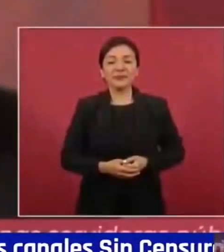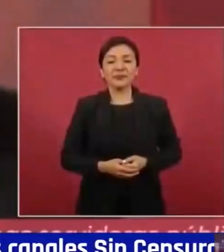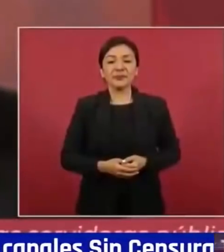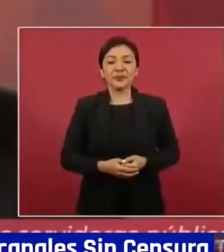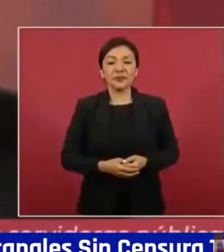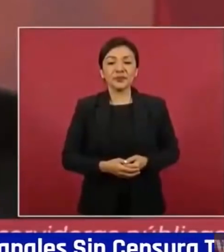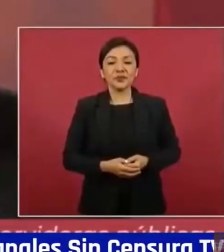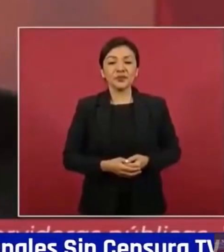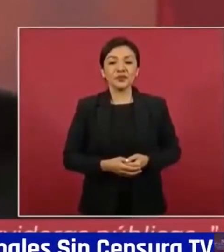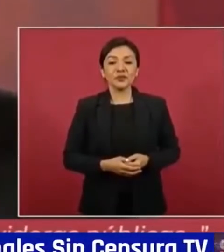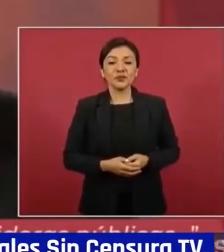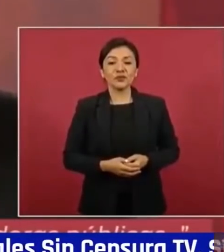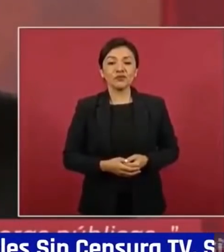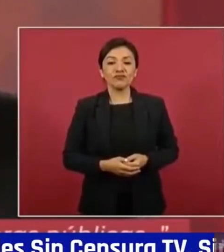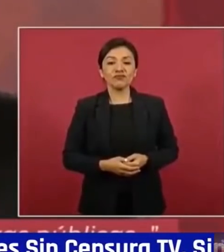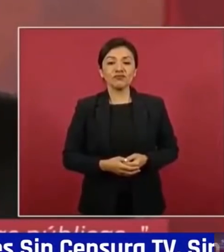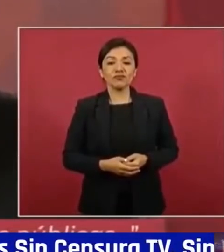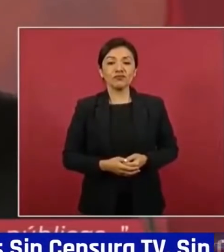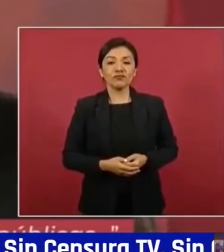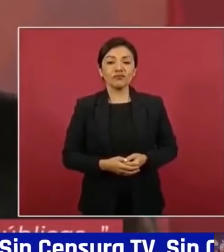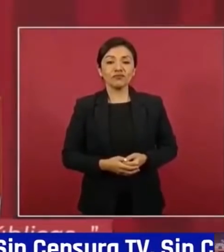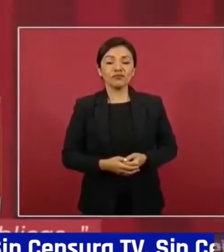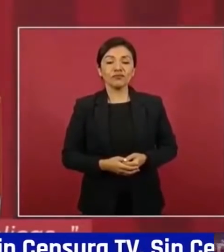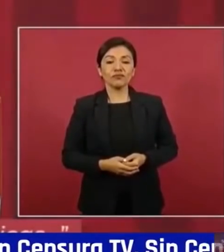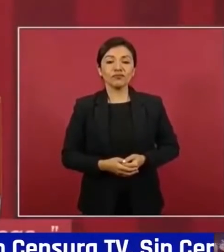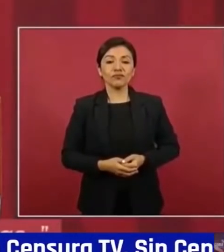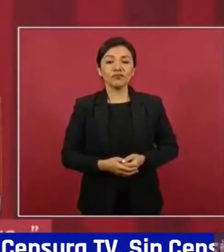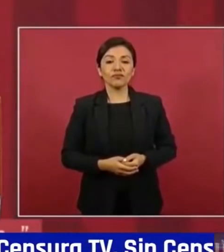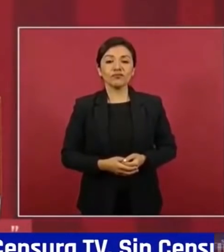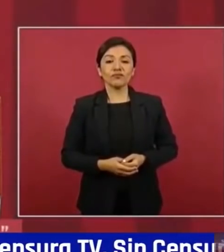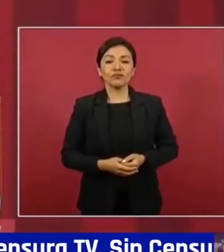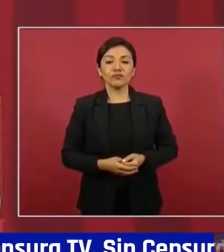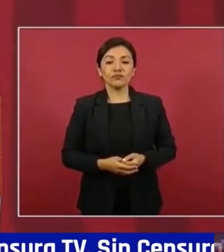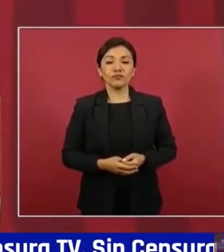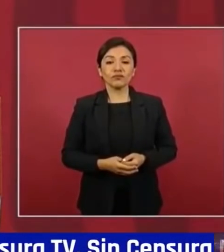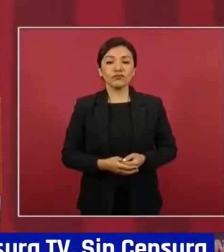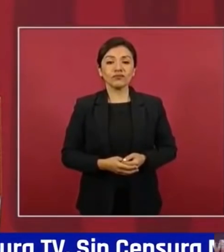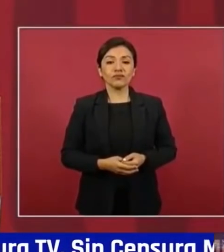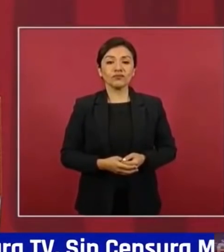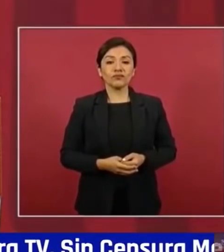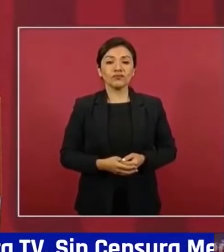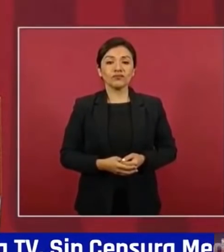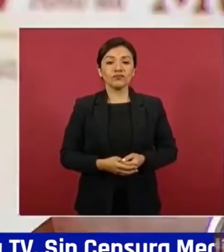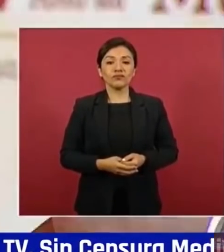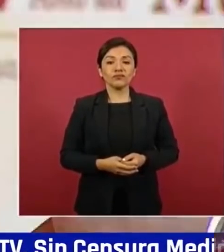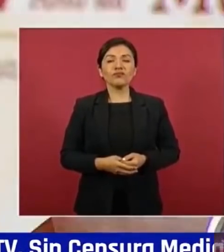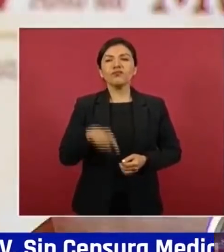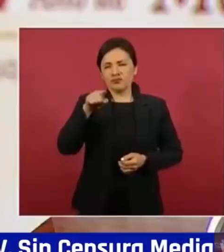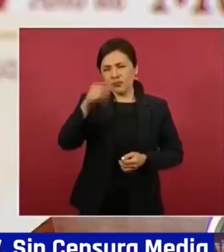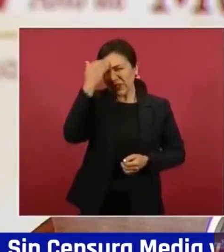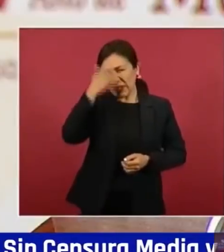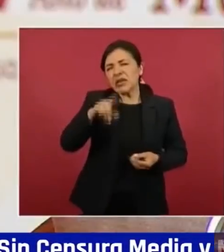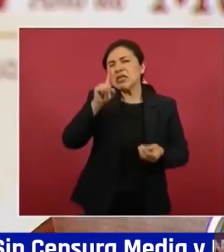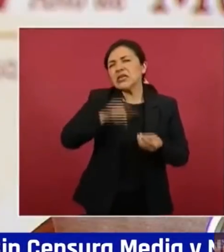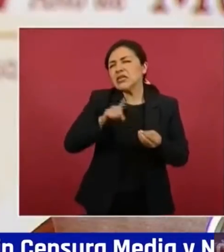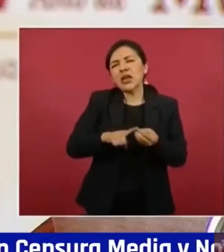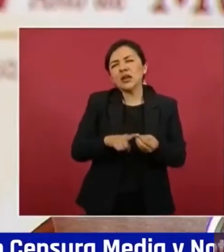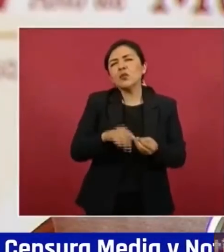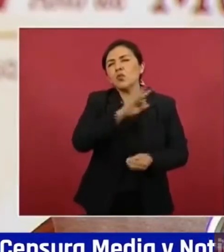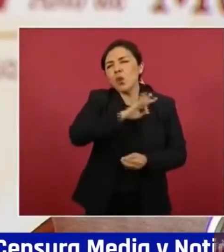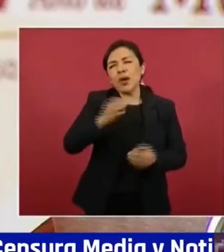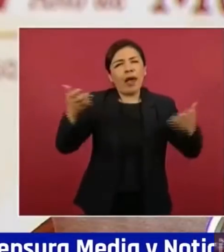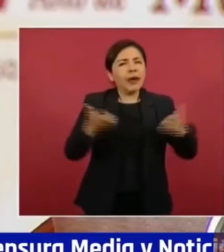presidente ve que todavía nos falta sortear algunas tormentas. Es posible que encallemos